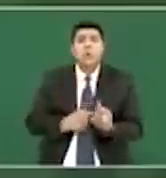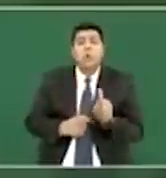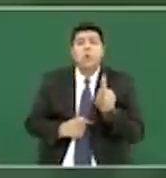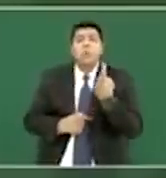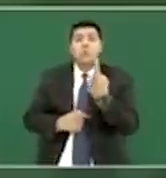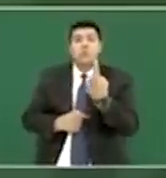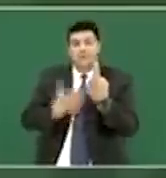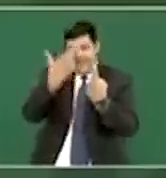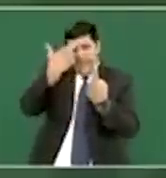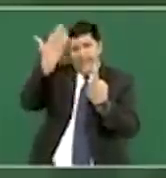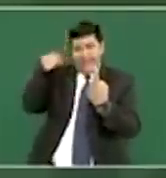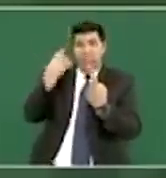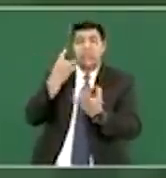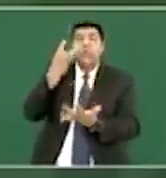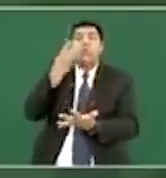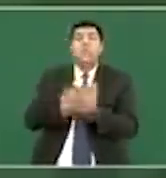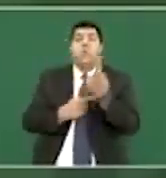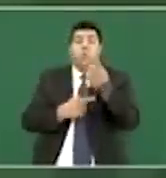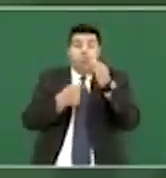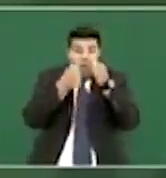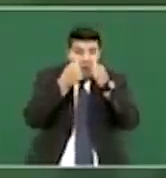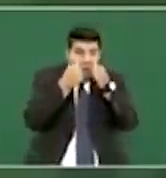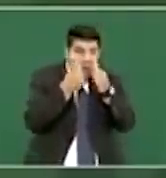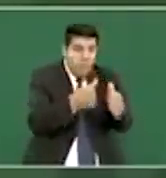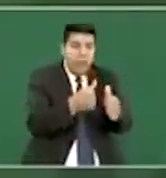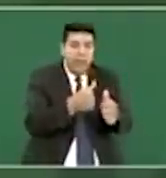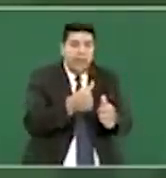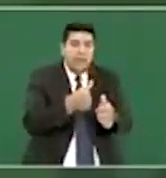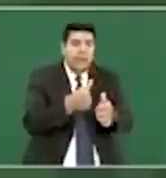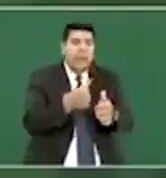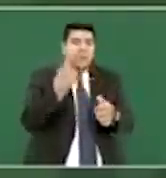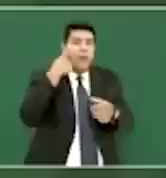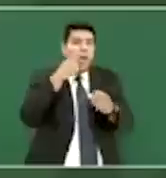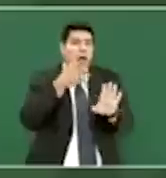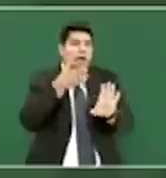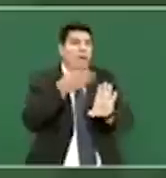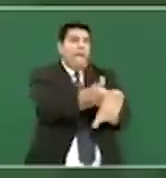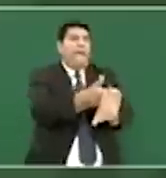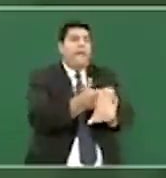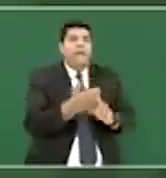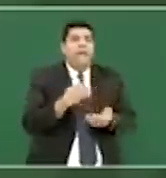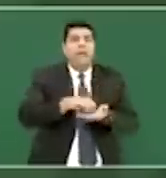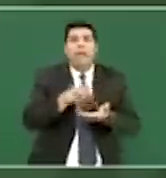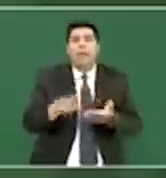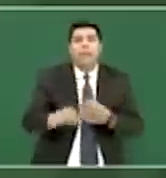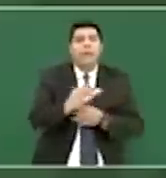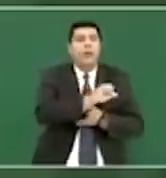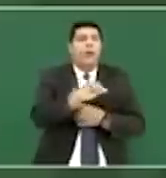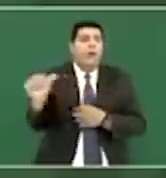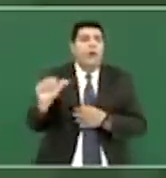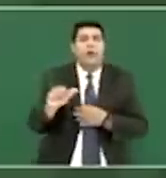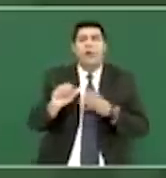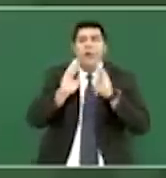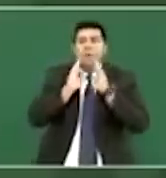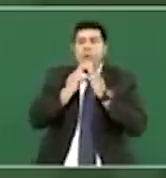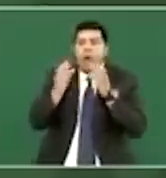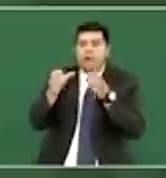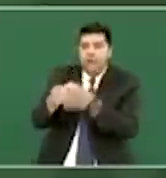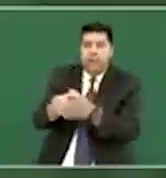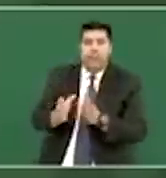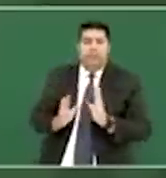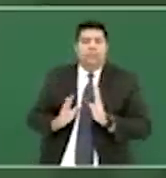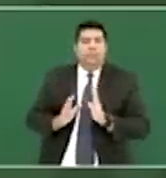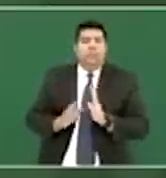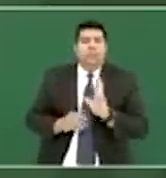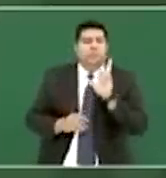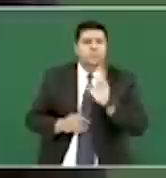la costumbre, operativos contra un cártel en particular.